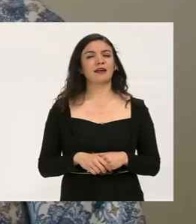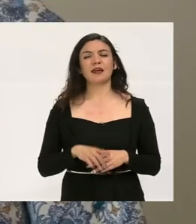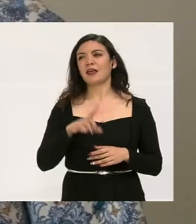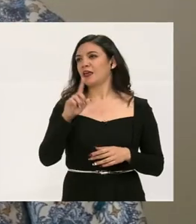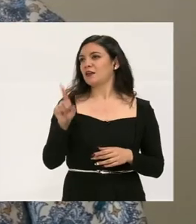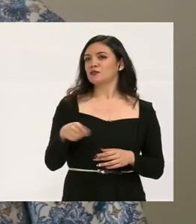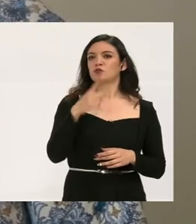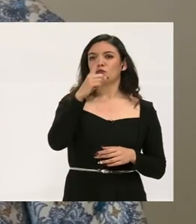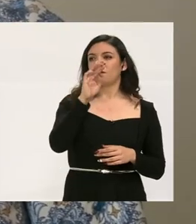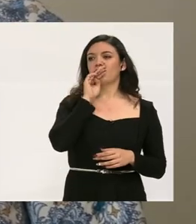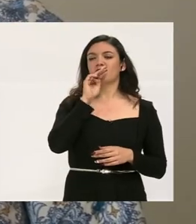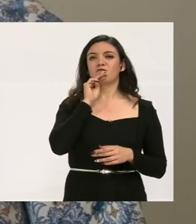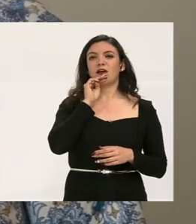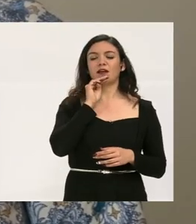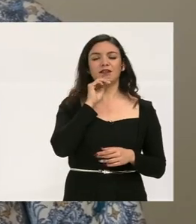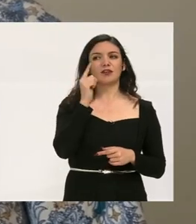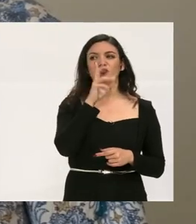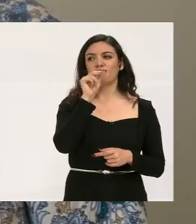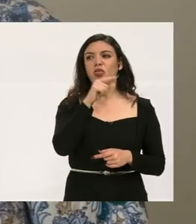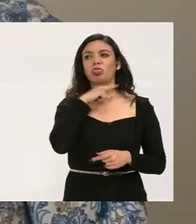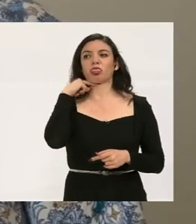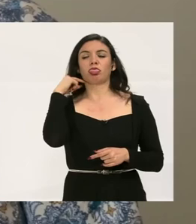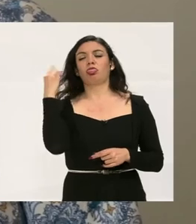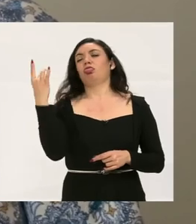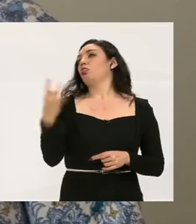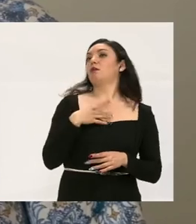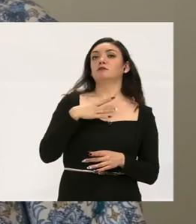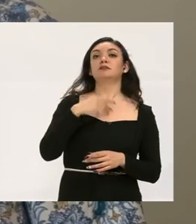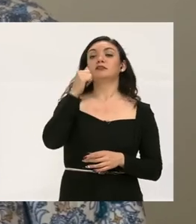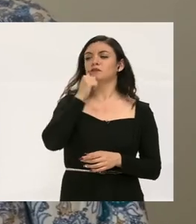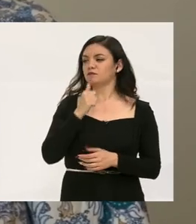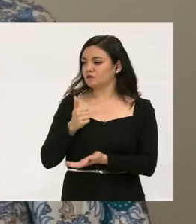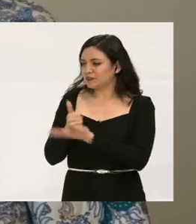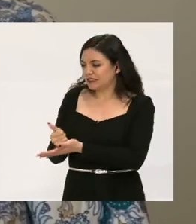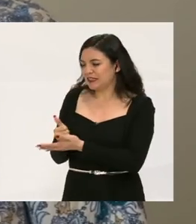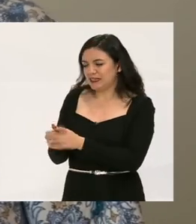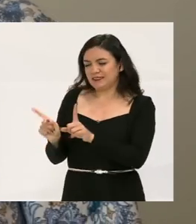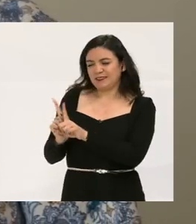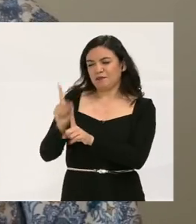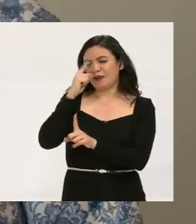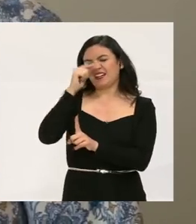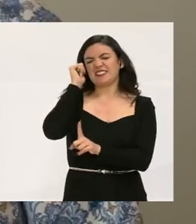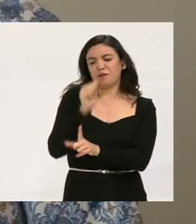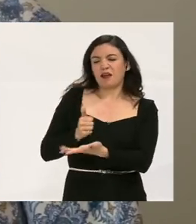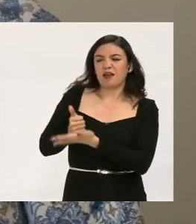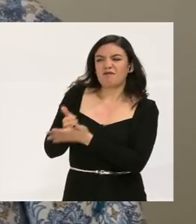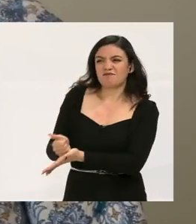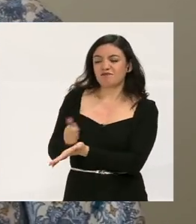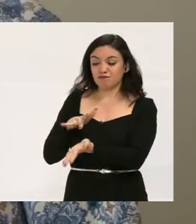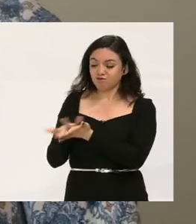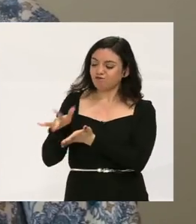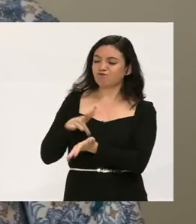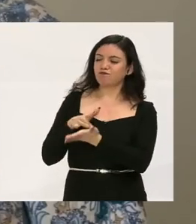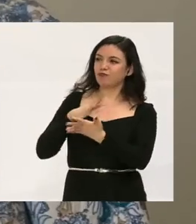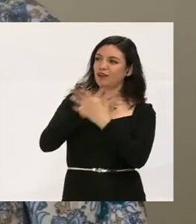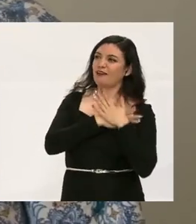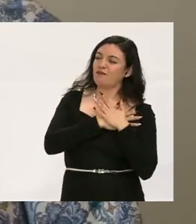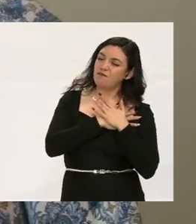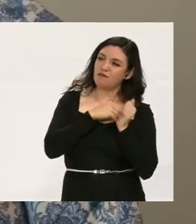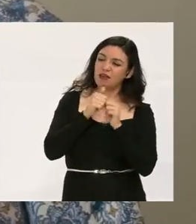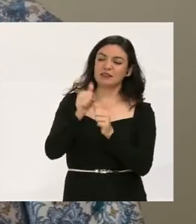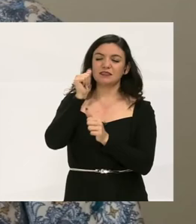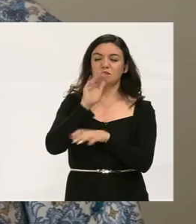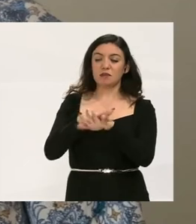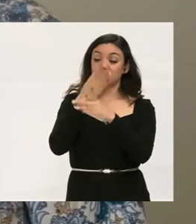pues una mamá que no se va a rendir que va a estar ahí incondicional con ellos apoyándolos amando los